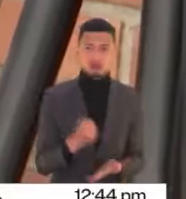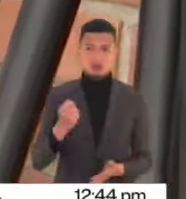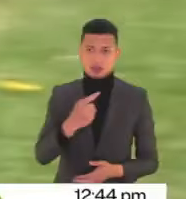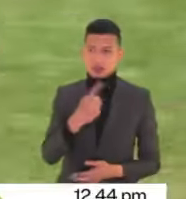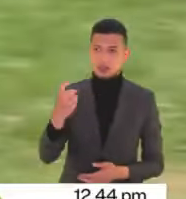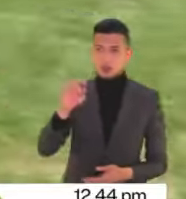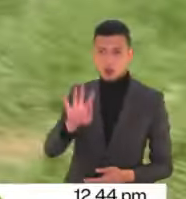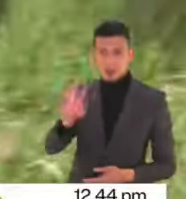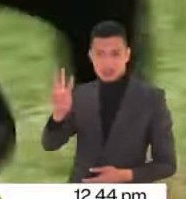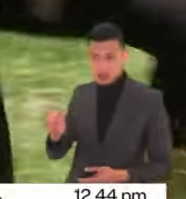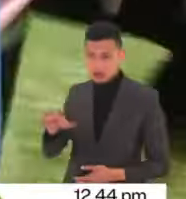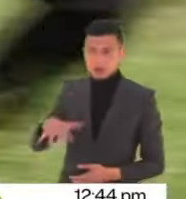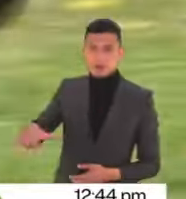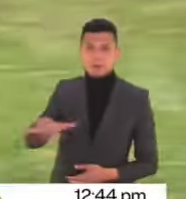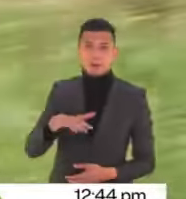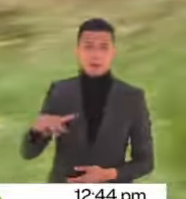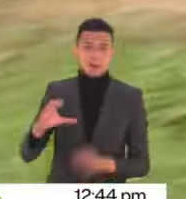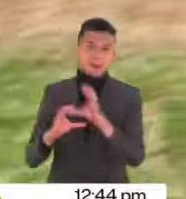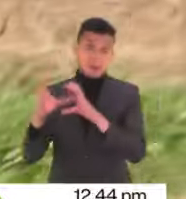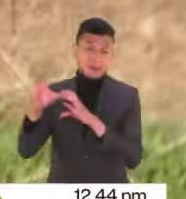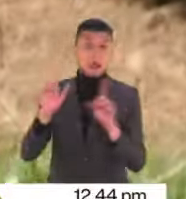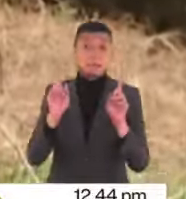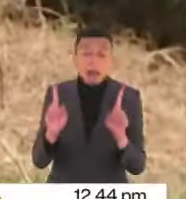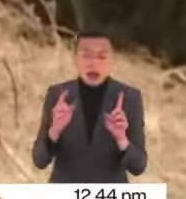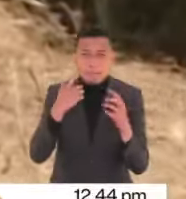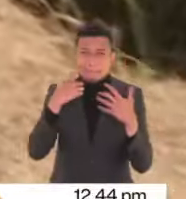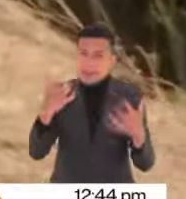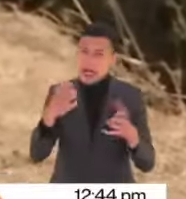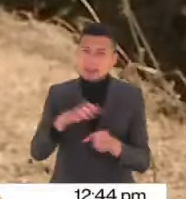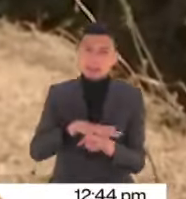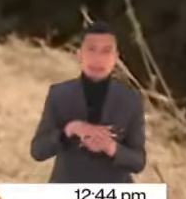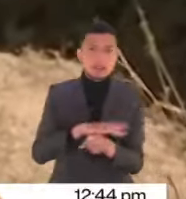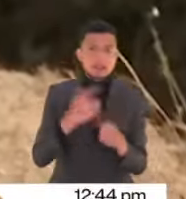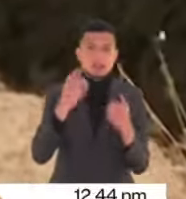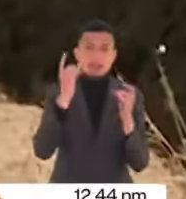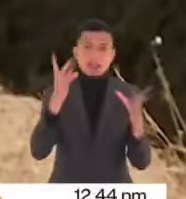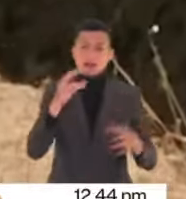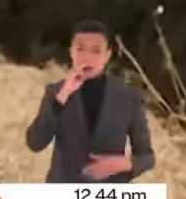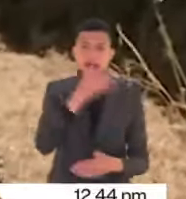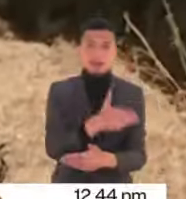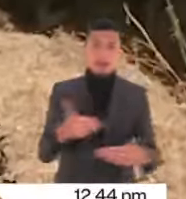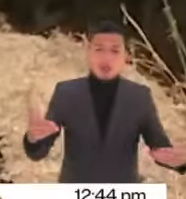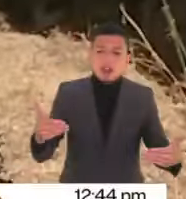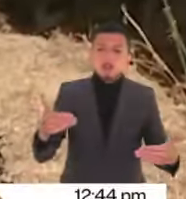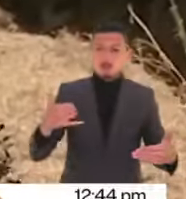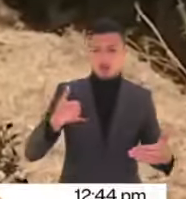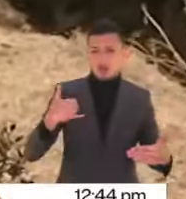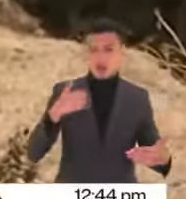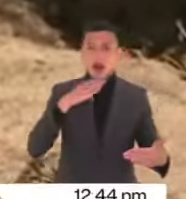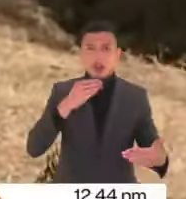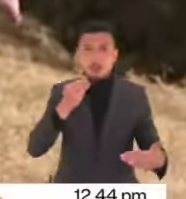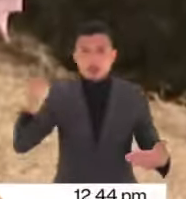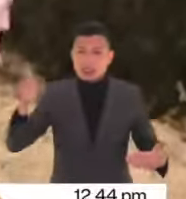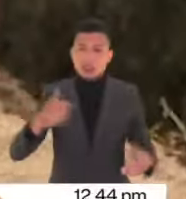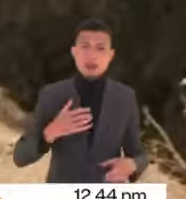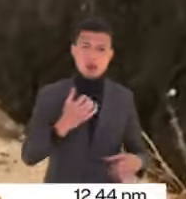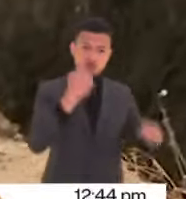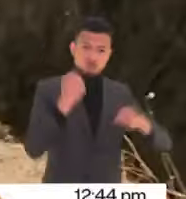de denunciar, potencializa las cifras. Es el departamento con mayor número de niños, niñas y adolescentes reclutados en